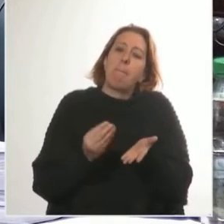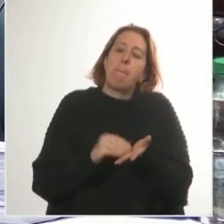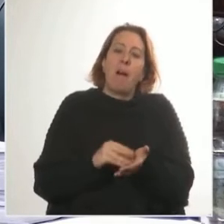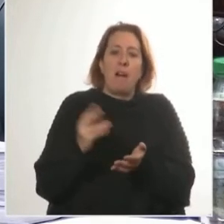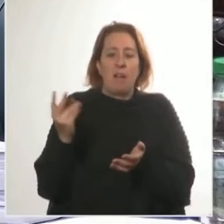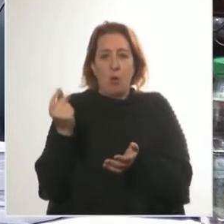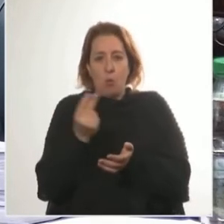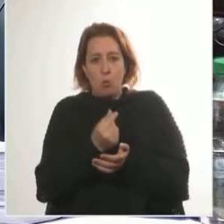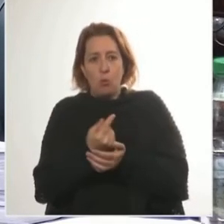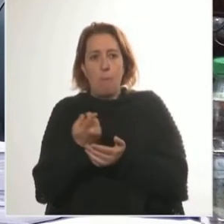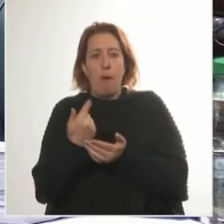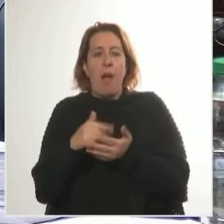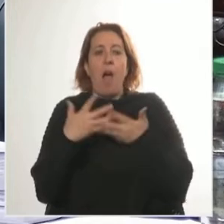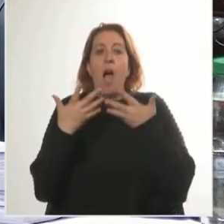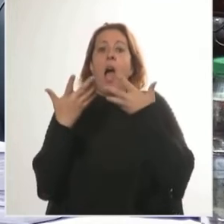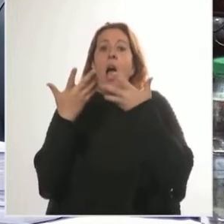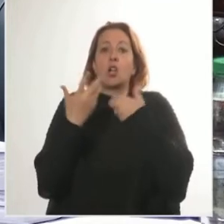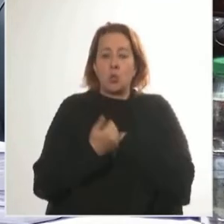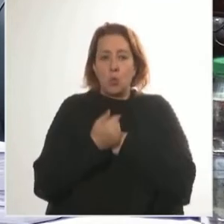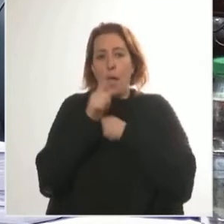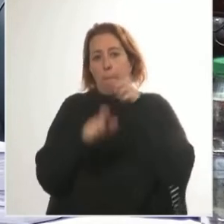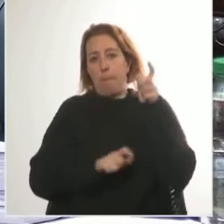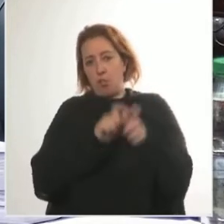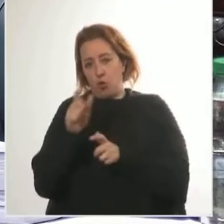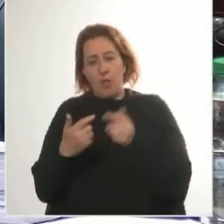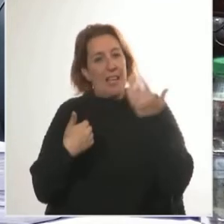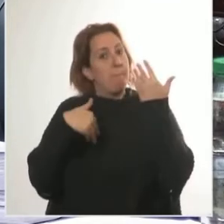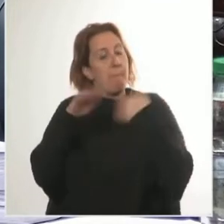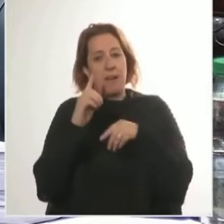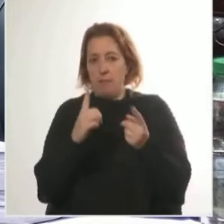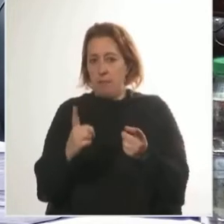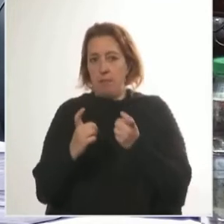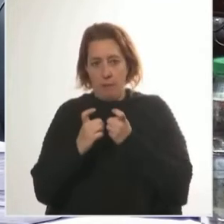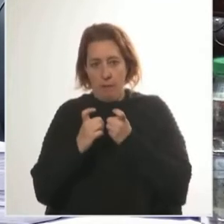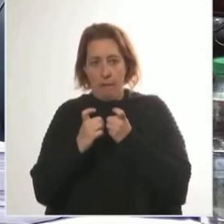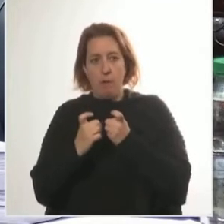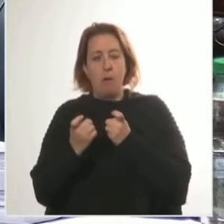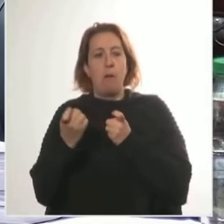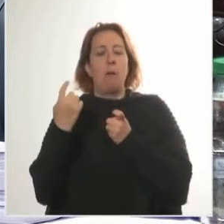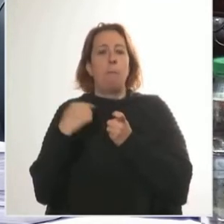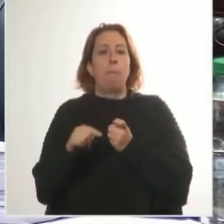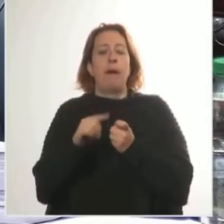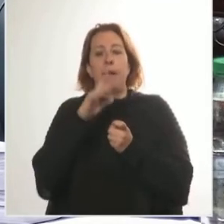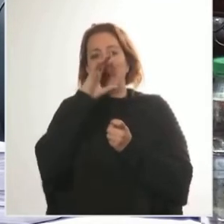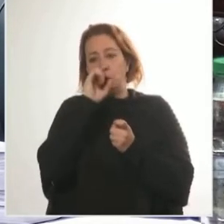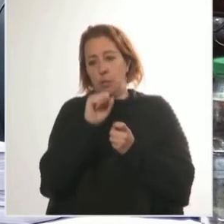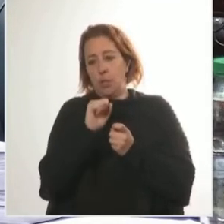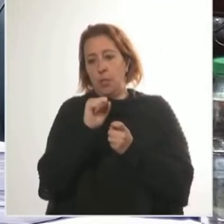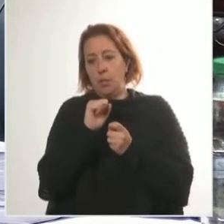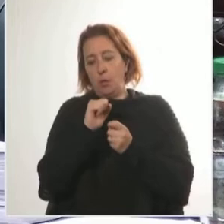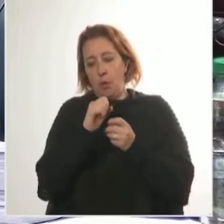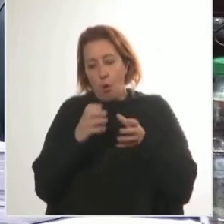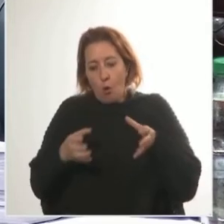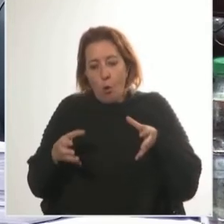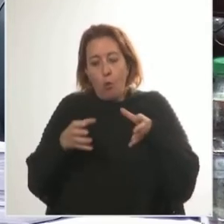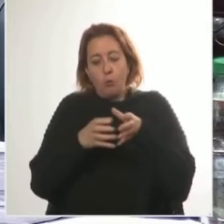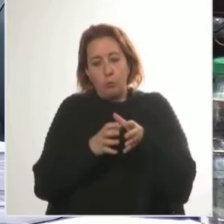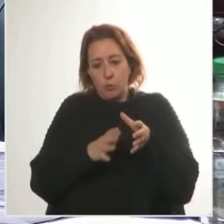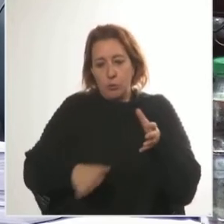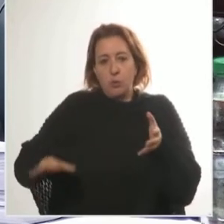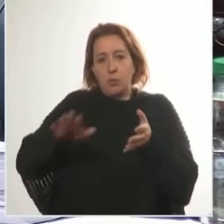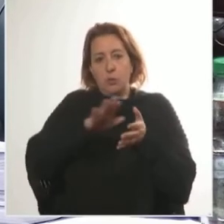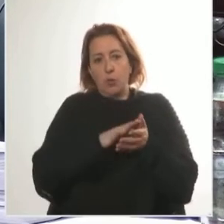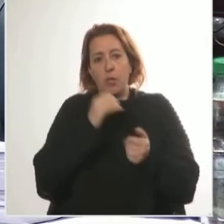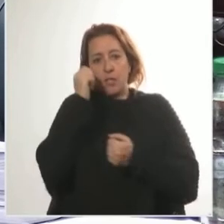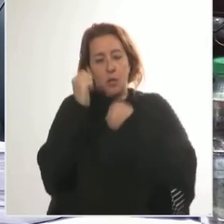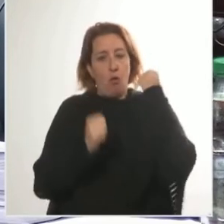para ayudar a la gente que más lo necesitaba, para sostener un conjunto de sectores económicos